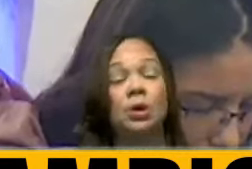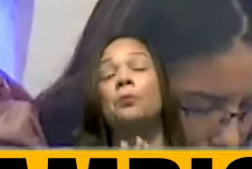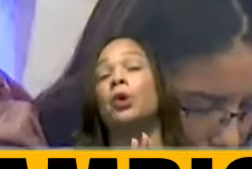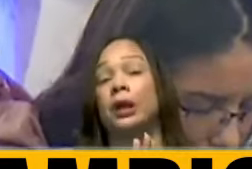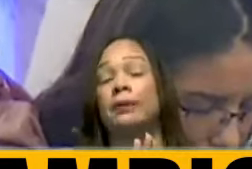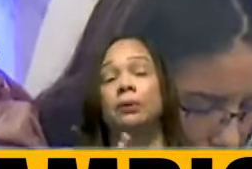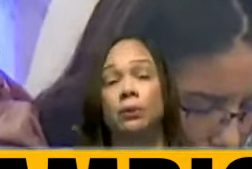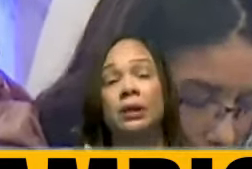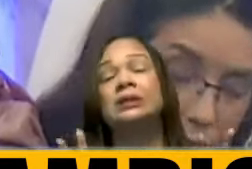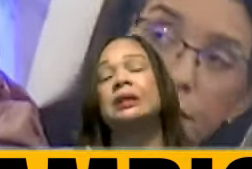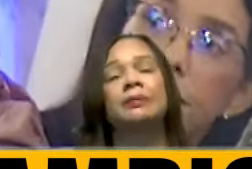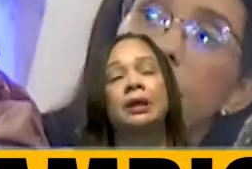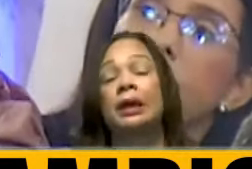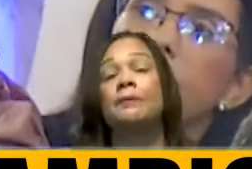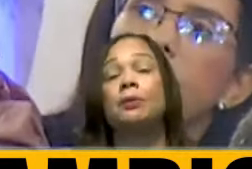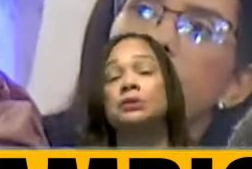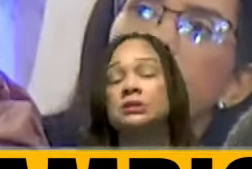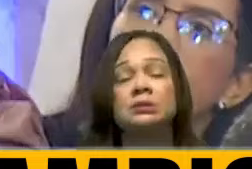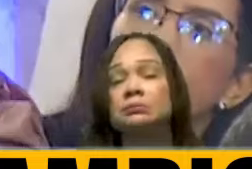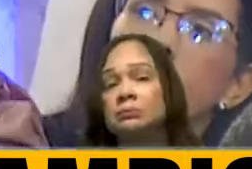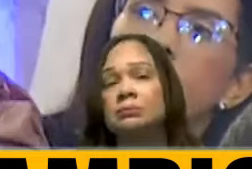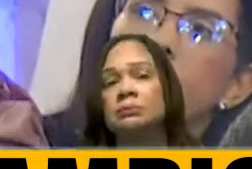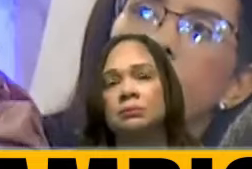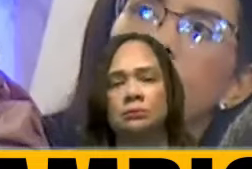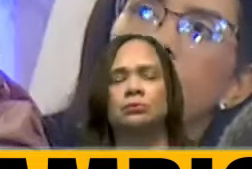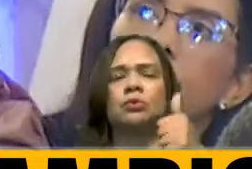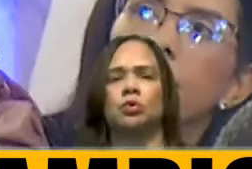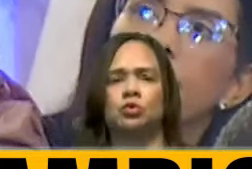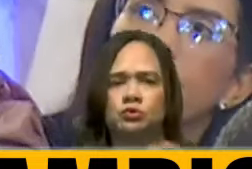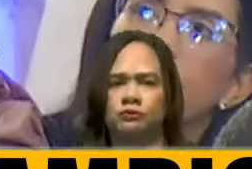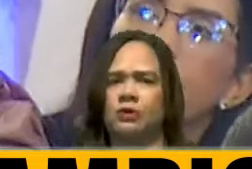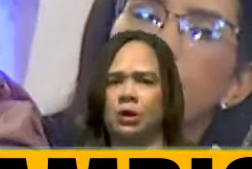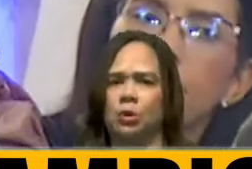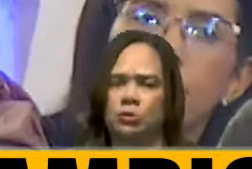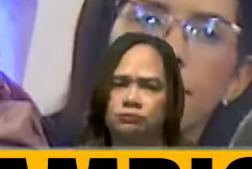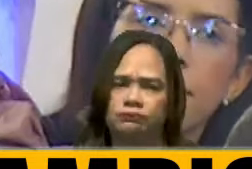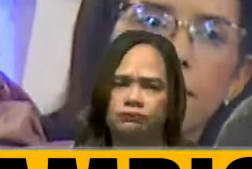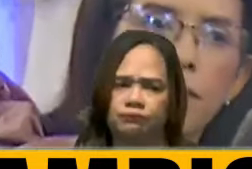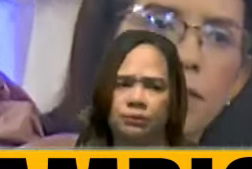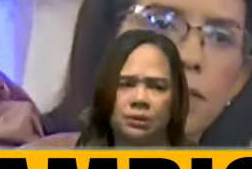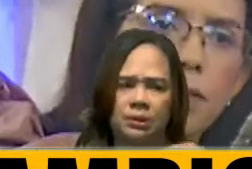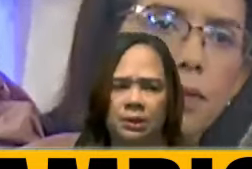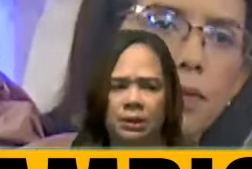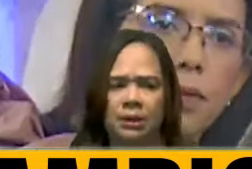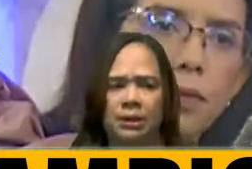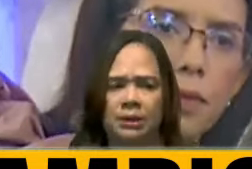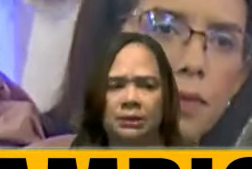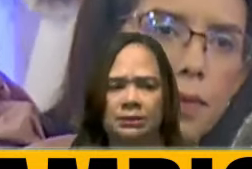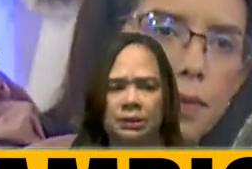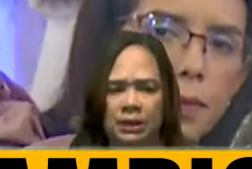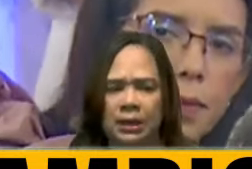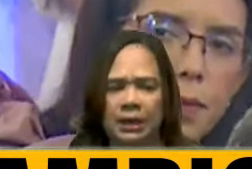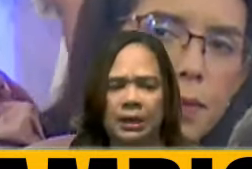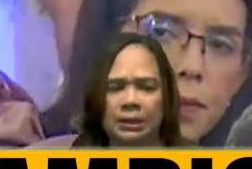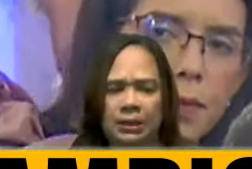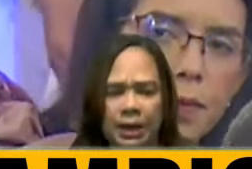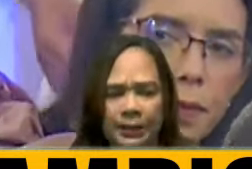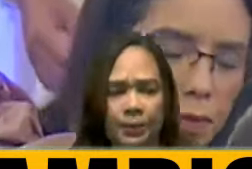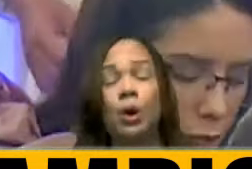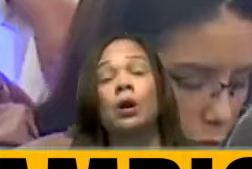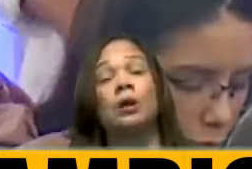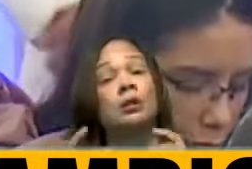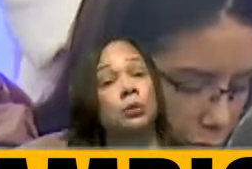ejemplo en publicidad crear los valores de la integridad de los aportes de